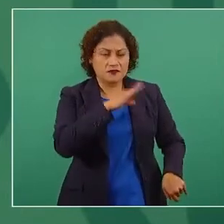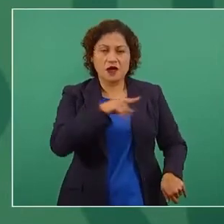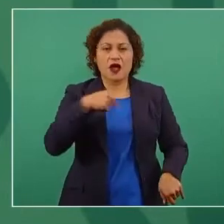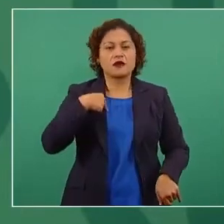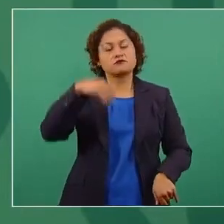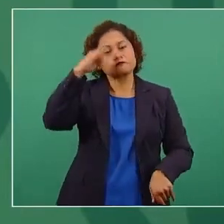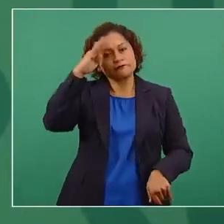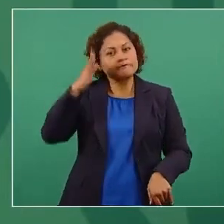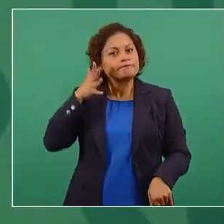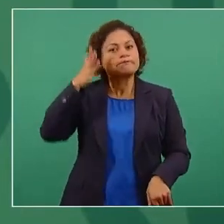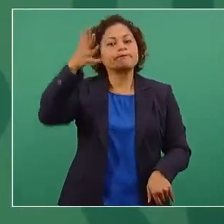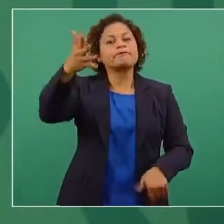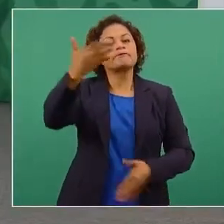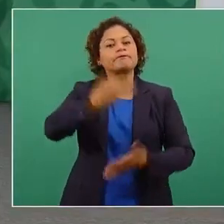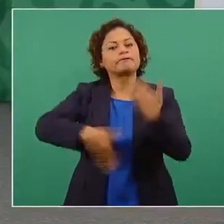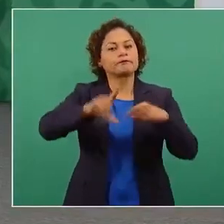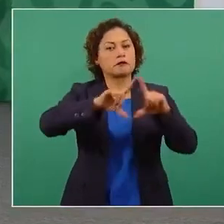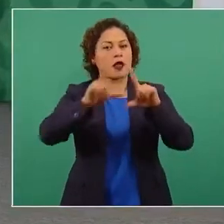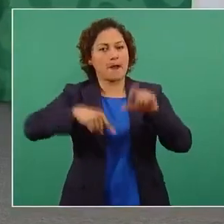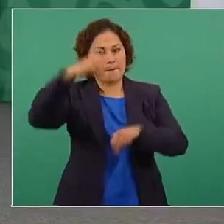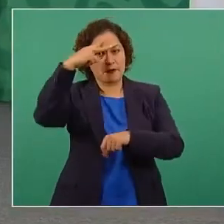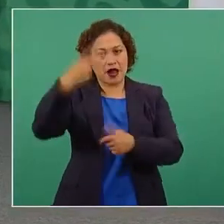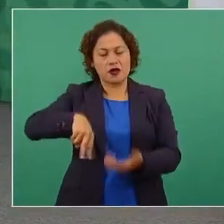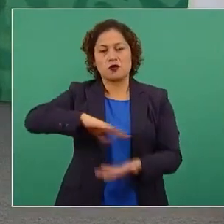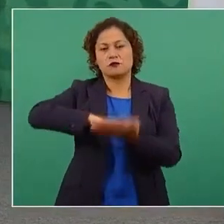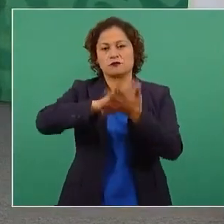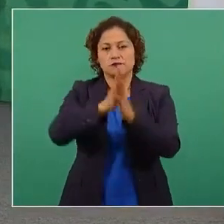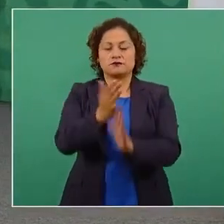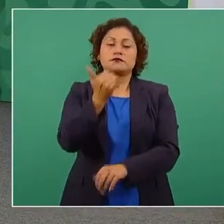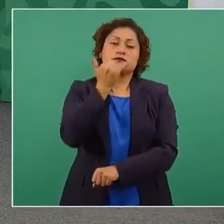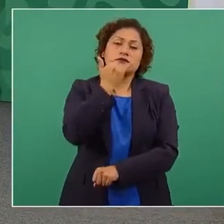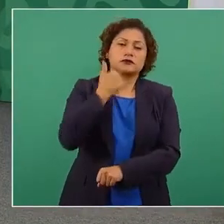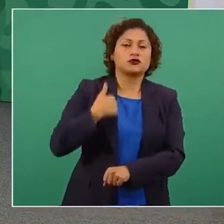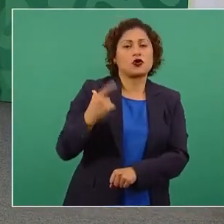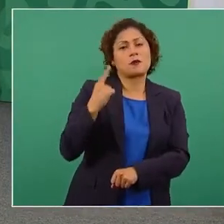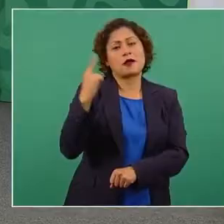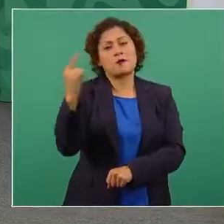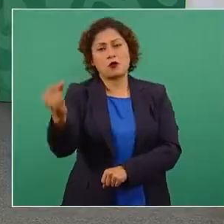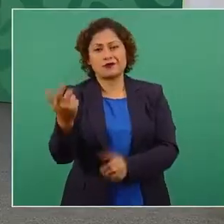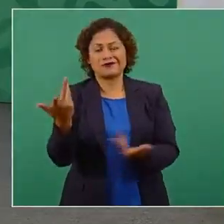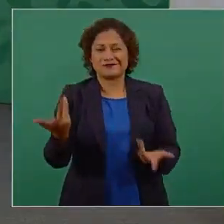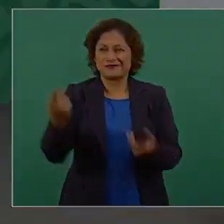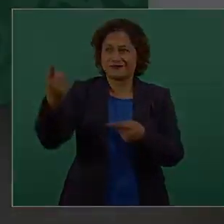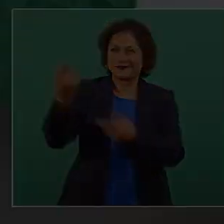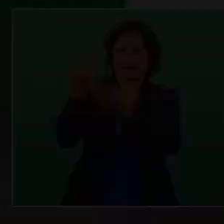voy porque me están esperando. Gracias. Nos vemos el lunes. Gracias. Dios, adiós.